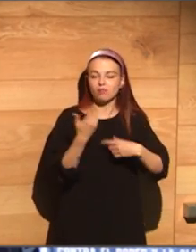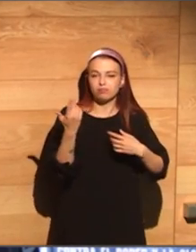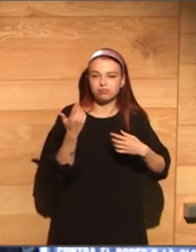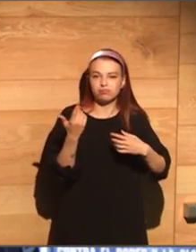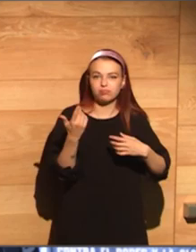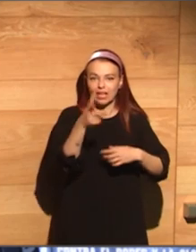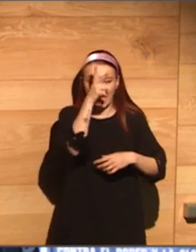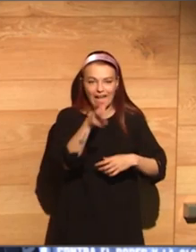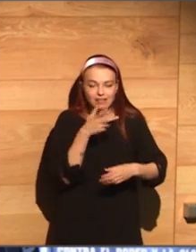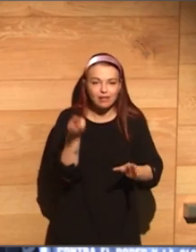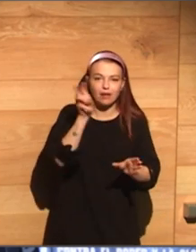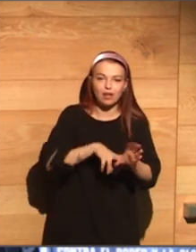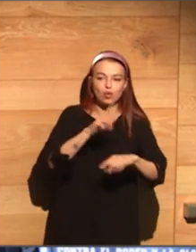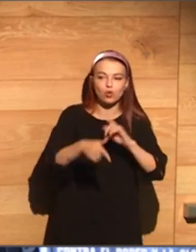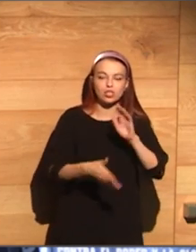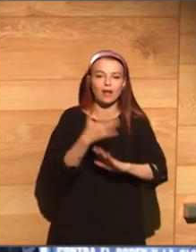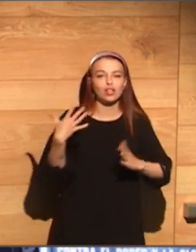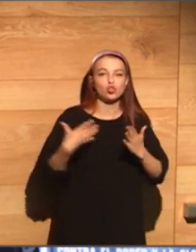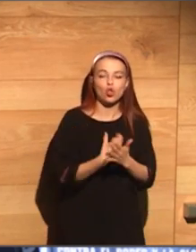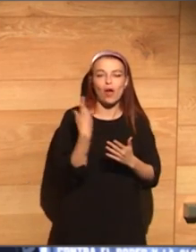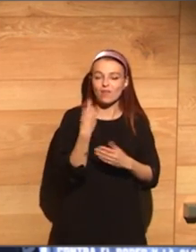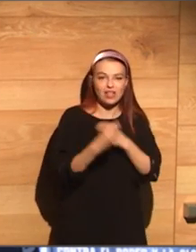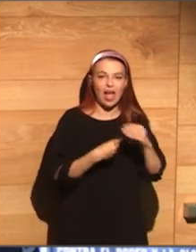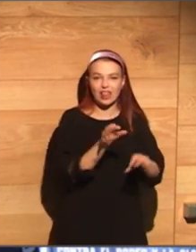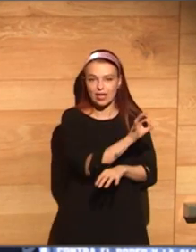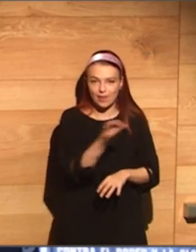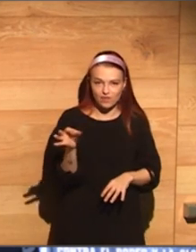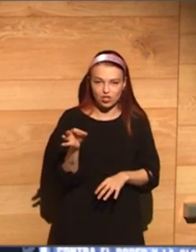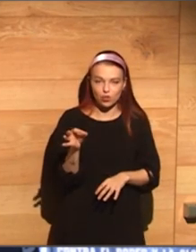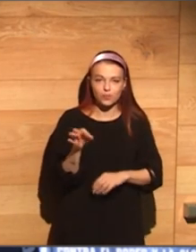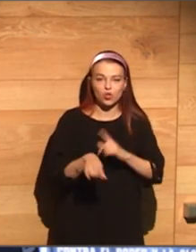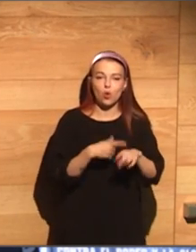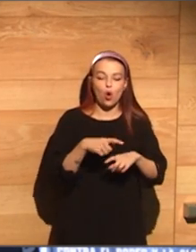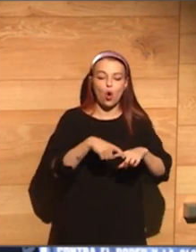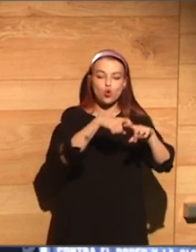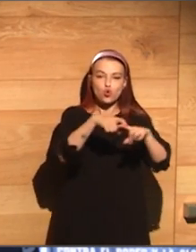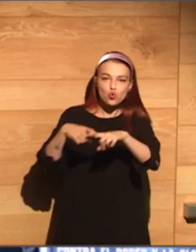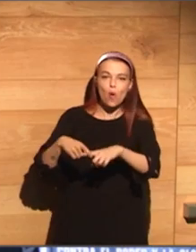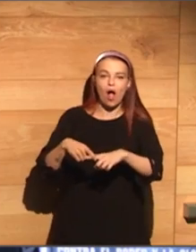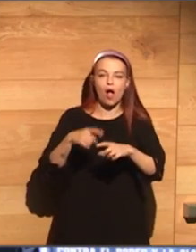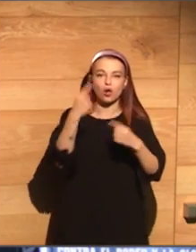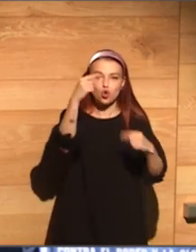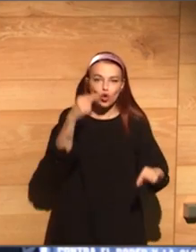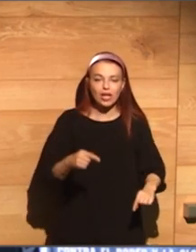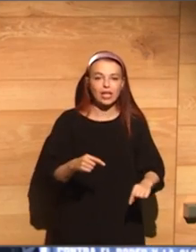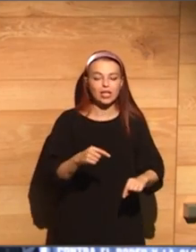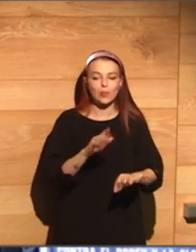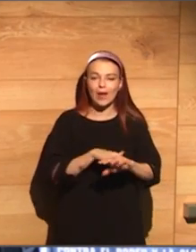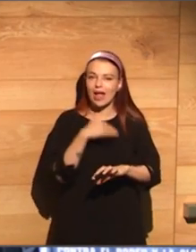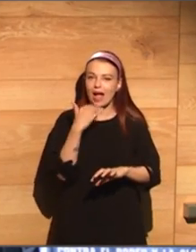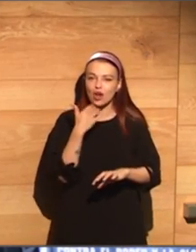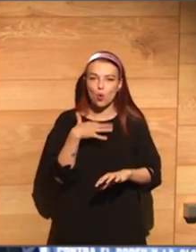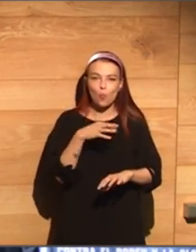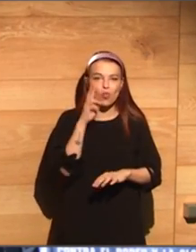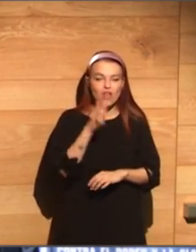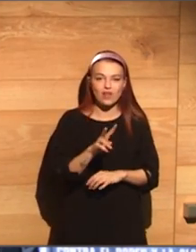Y todo eso tiene que estar perfectamente sincronizado. O de repente una corrección de grúa muy leve hacia arriba para poder ver algo con una